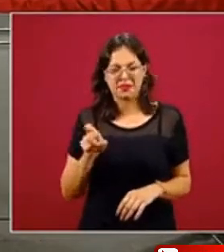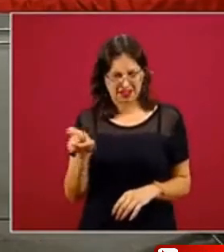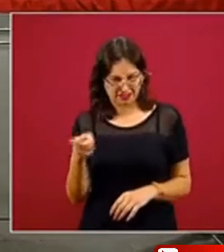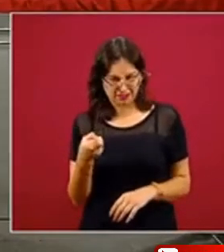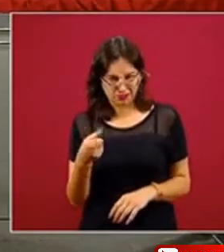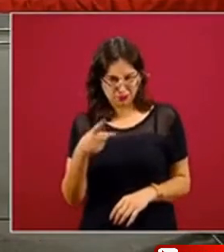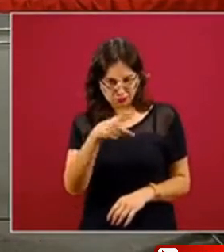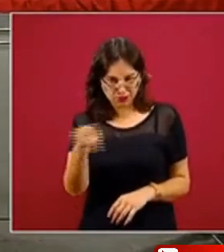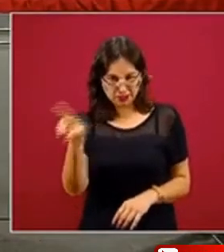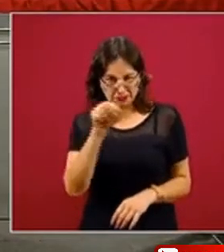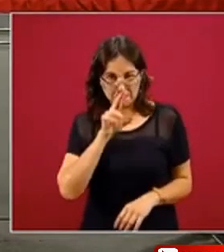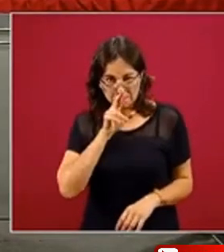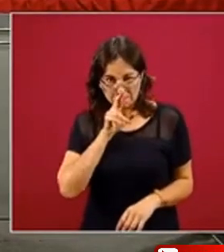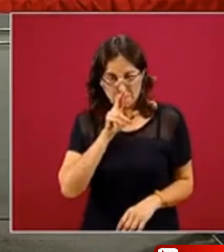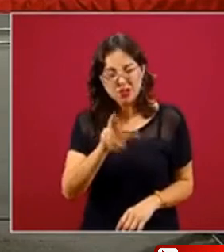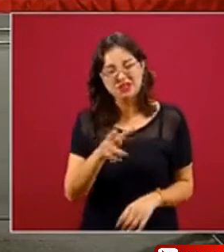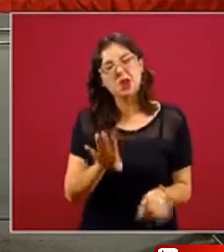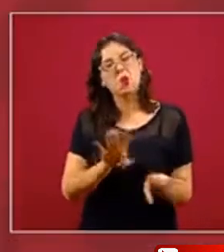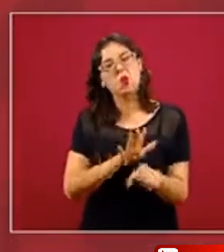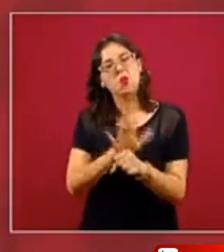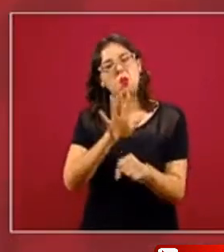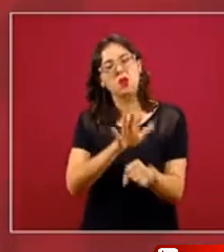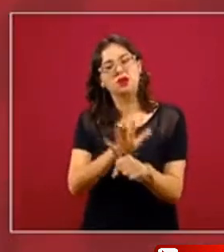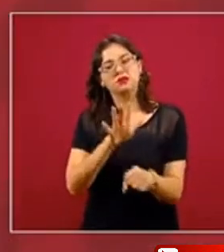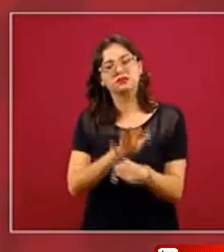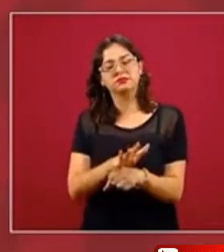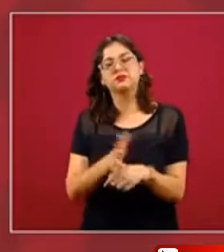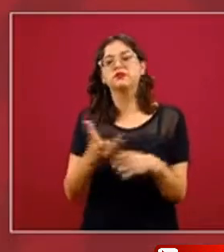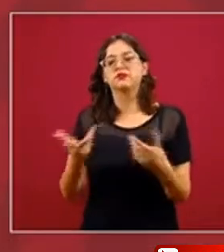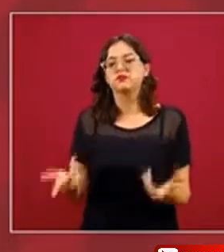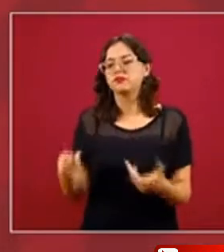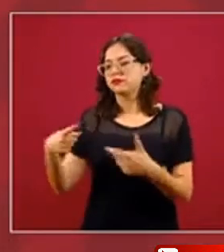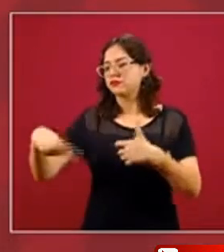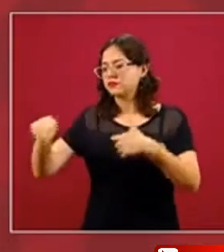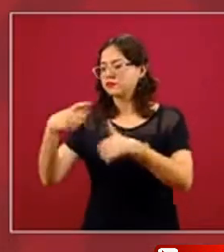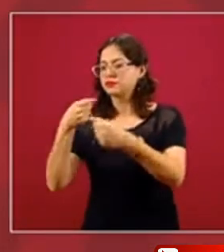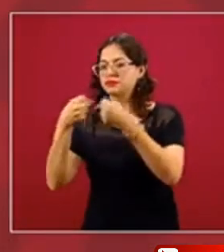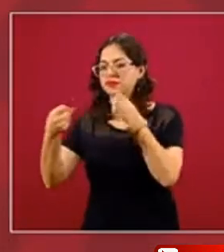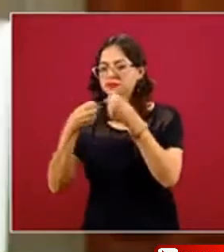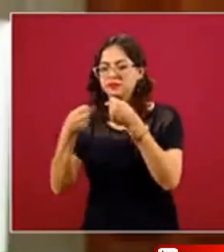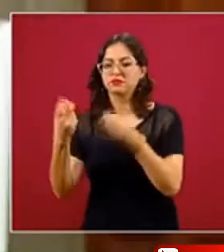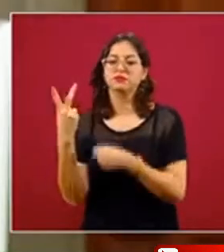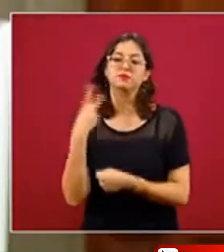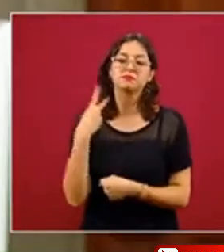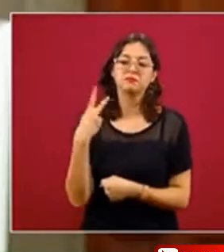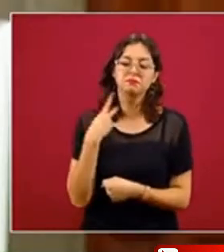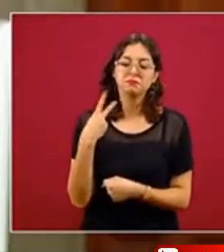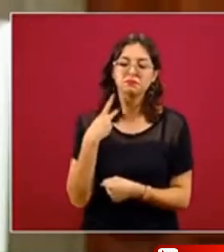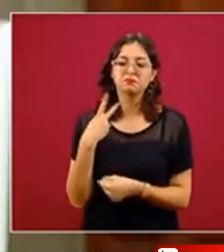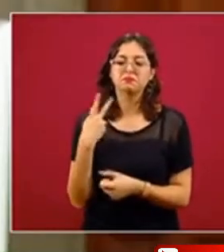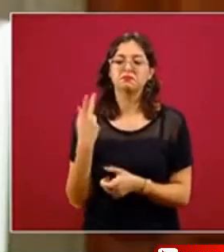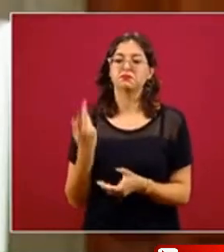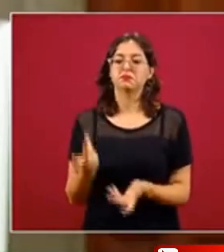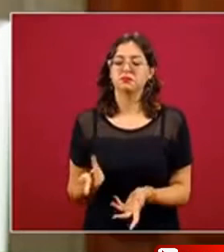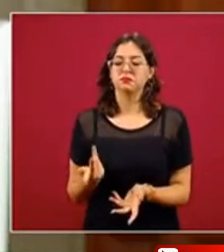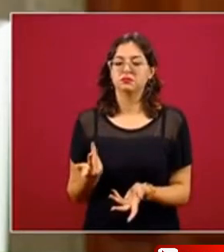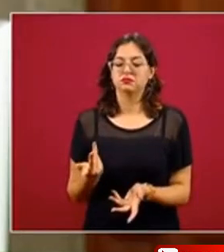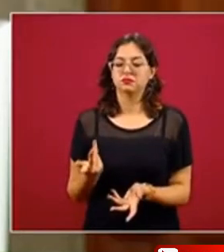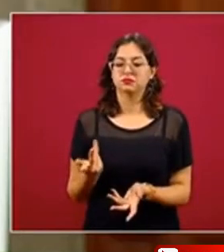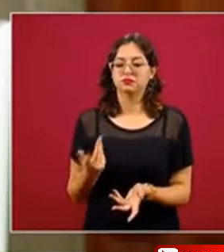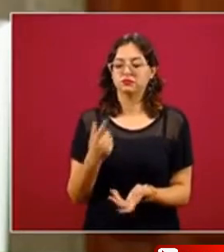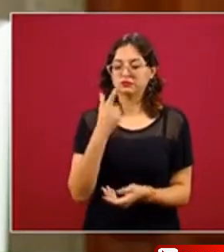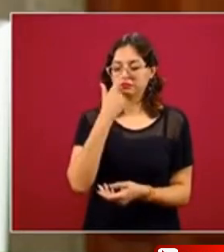personas, llámese de todo el gremio, ya sea periodístico, ya sea políticos, ya sea de que